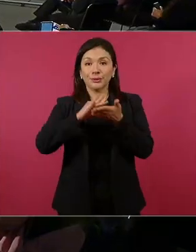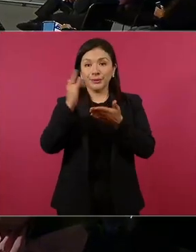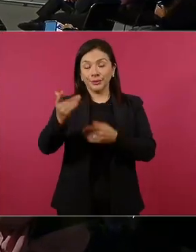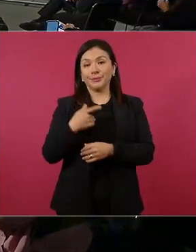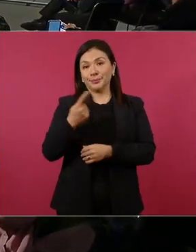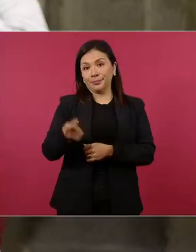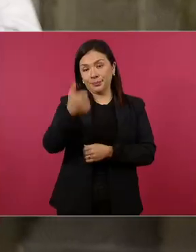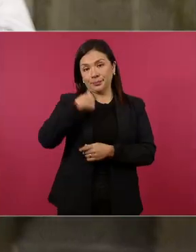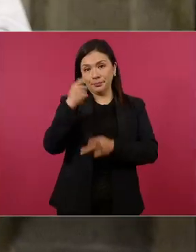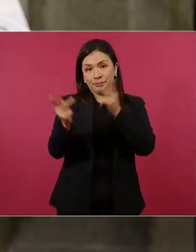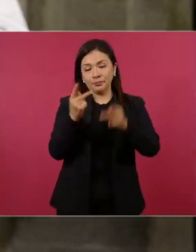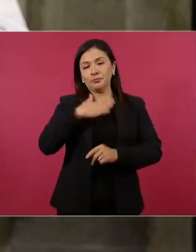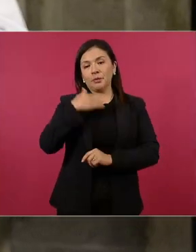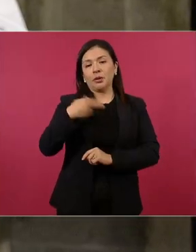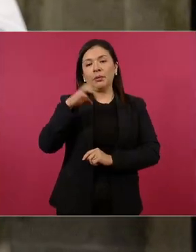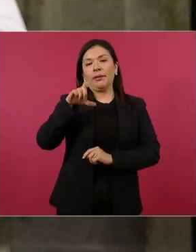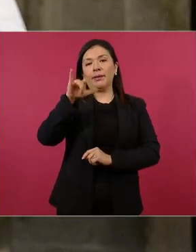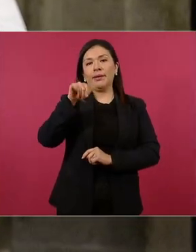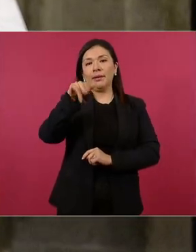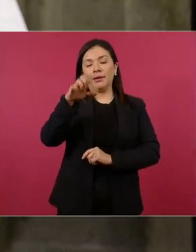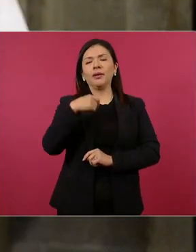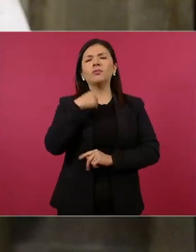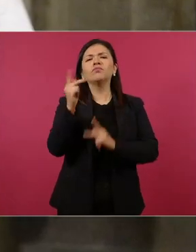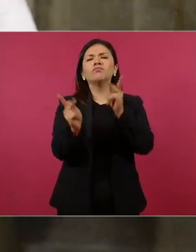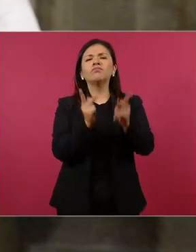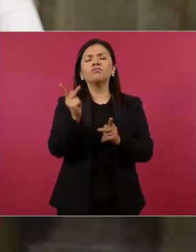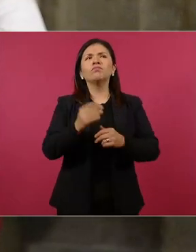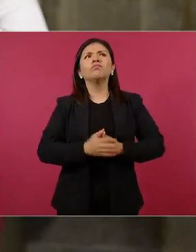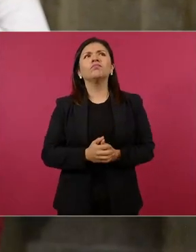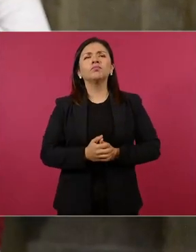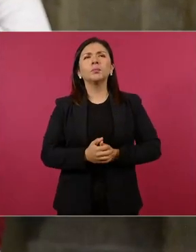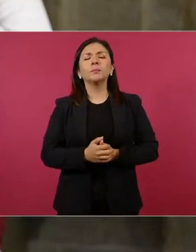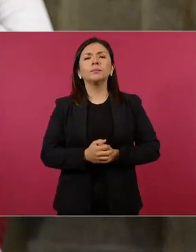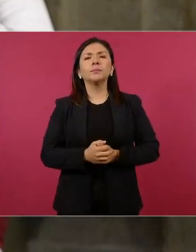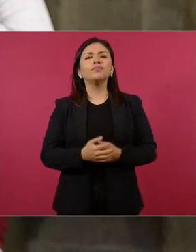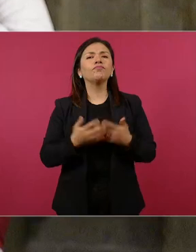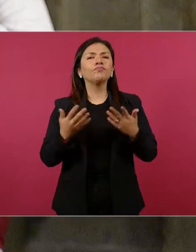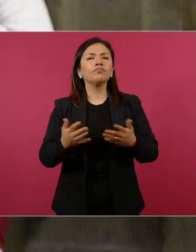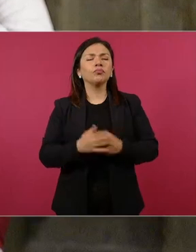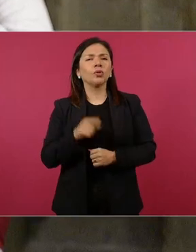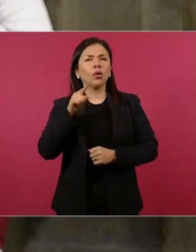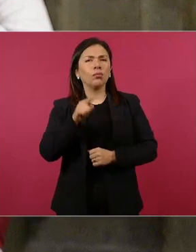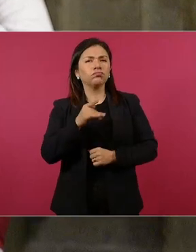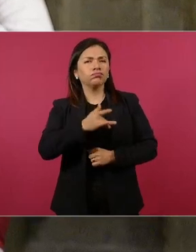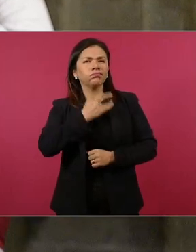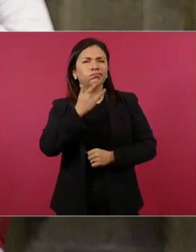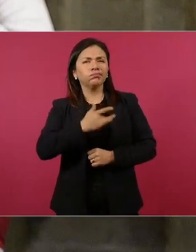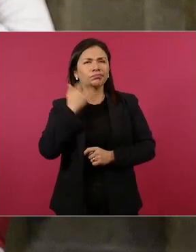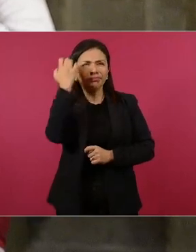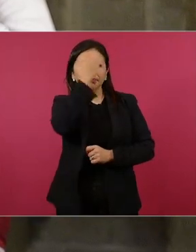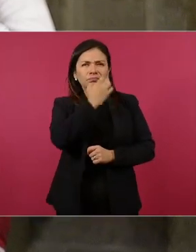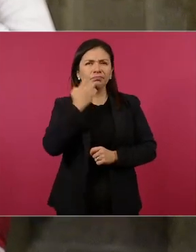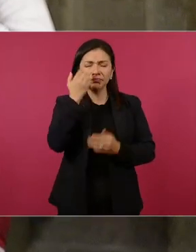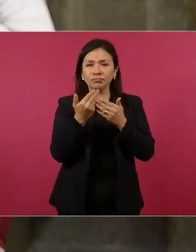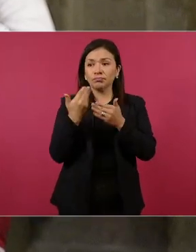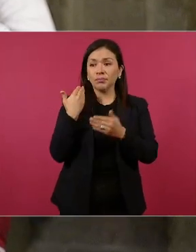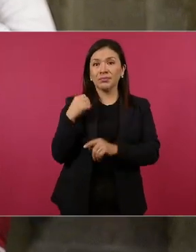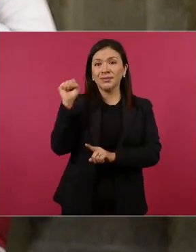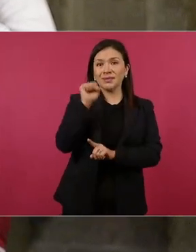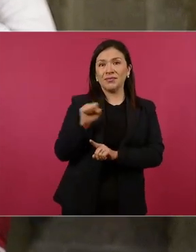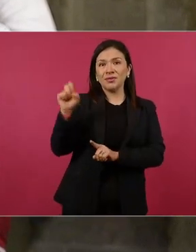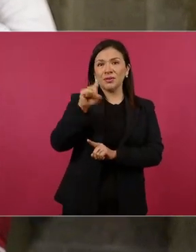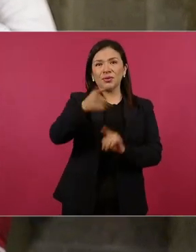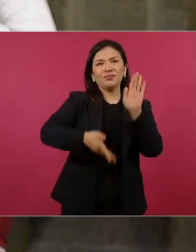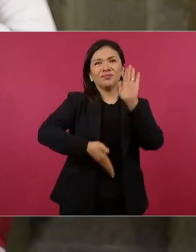y mi primera pregunta sería, presidente, ¿cuál sería la evaluación del fin de semana de la gira que tuvo